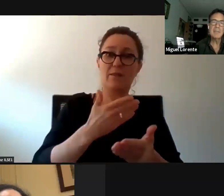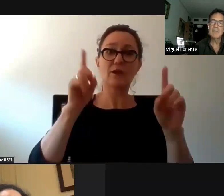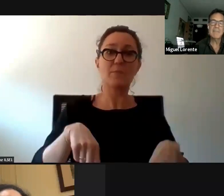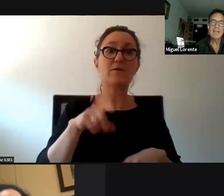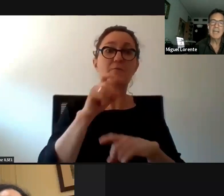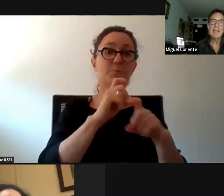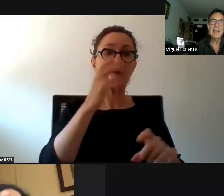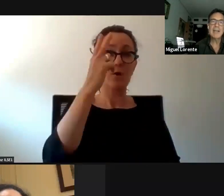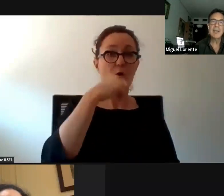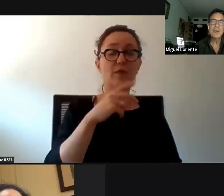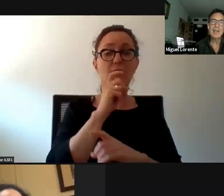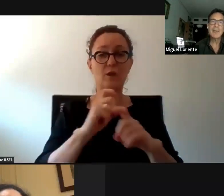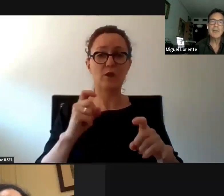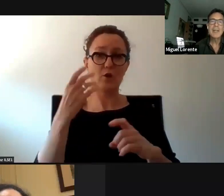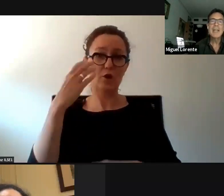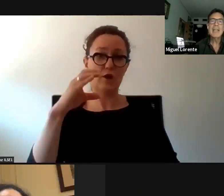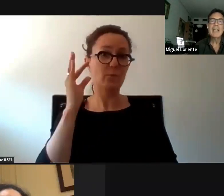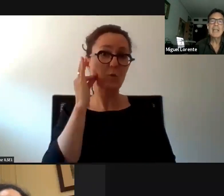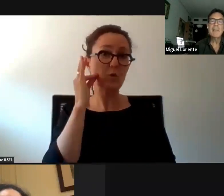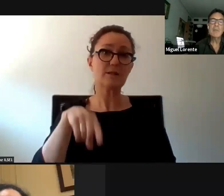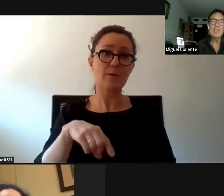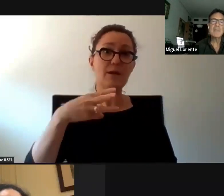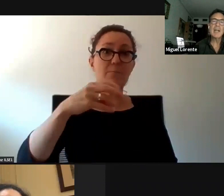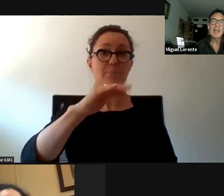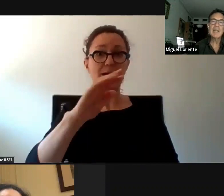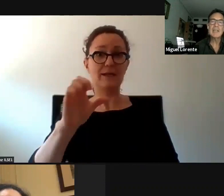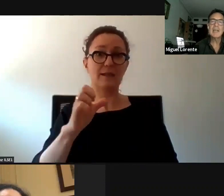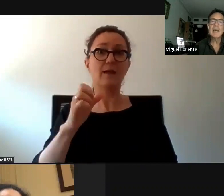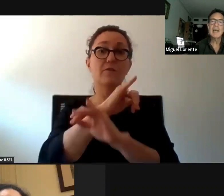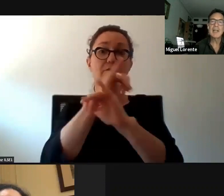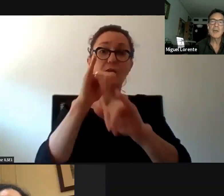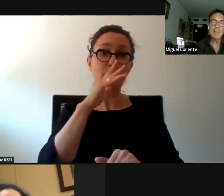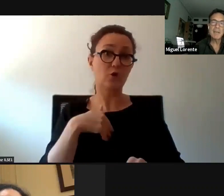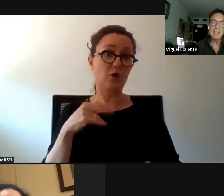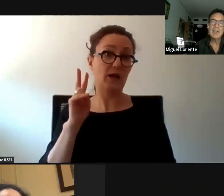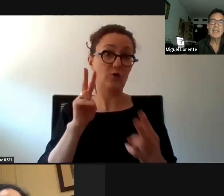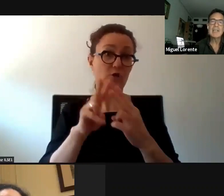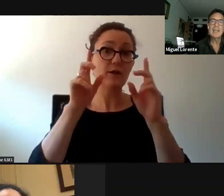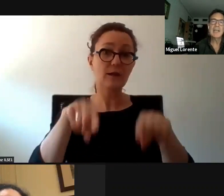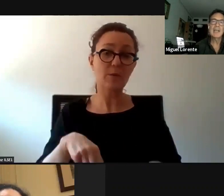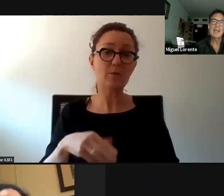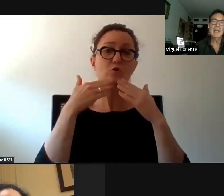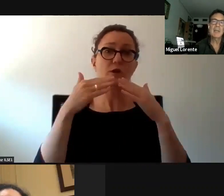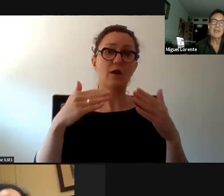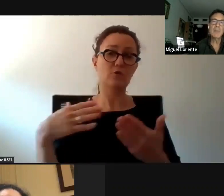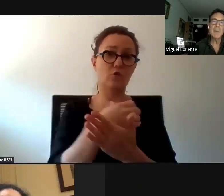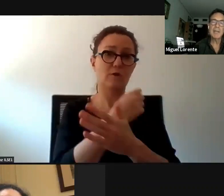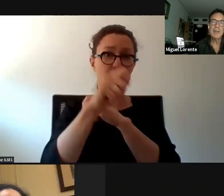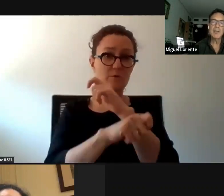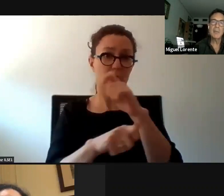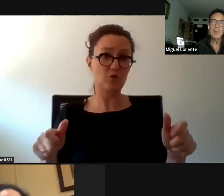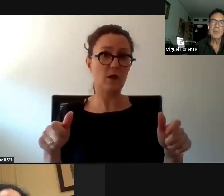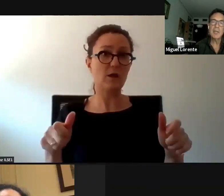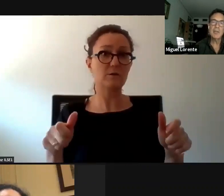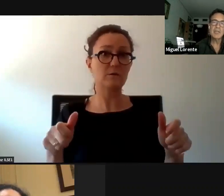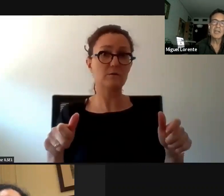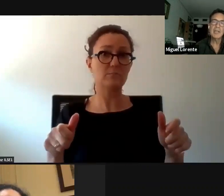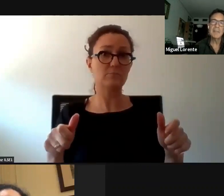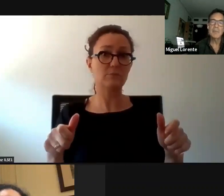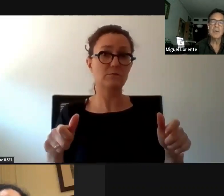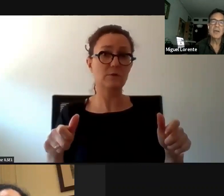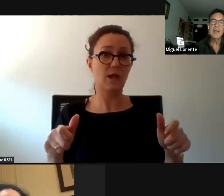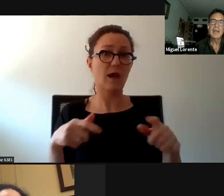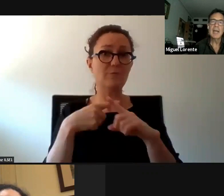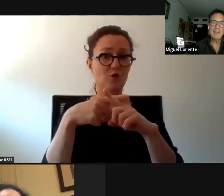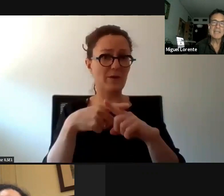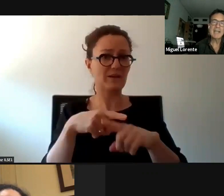11, muchísimas gracias a ti, Maite, feliz de haberte reencontrado, y también muchísimas gracias a todas las personas que habéis compartido estos momentos,